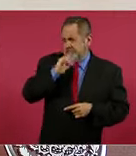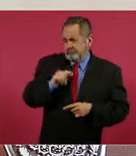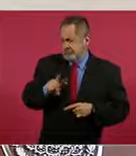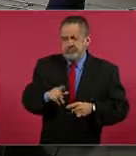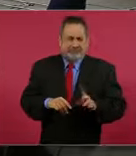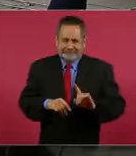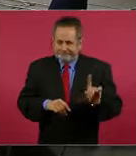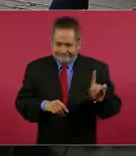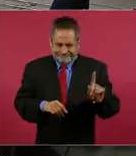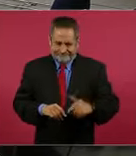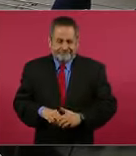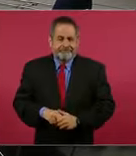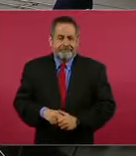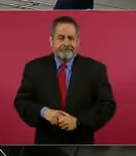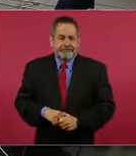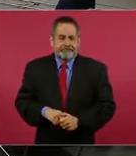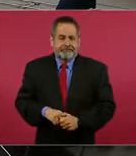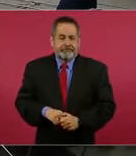No.